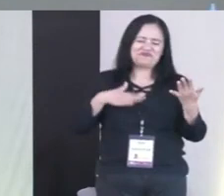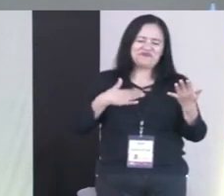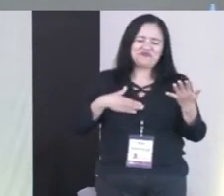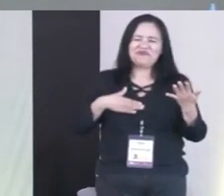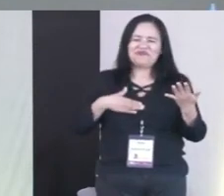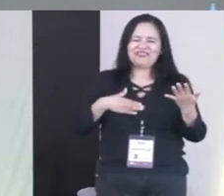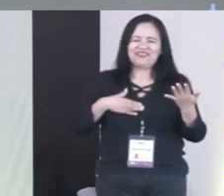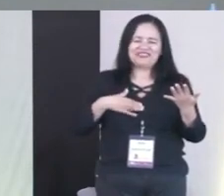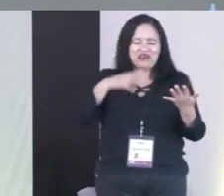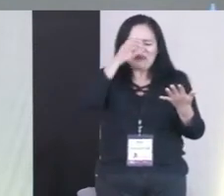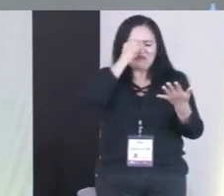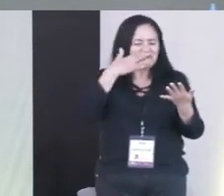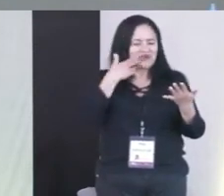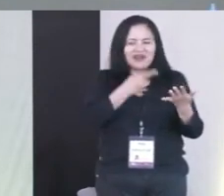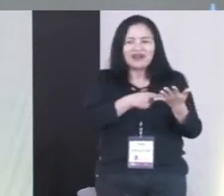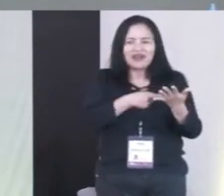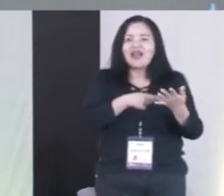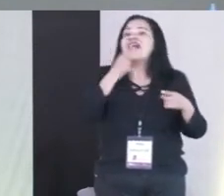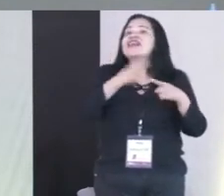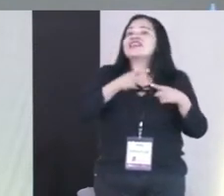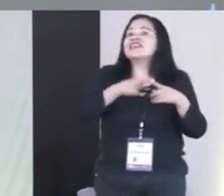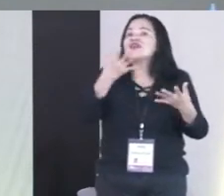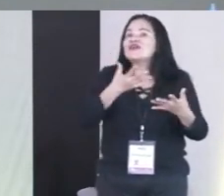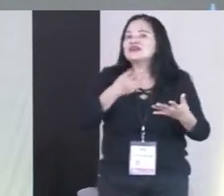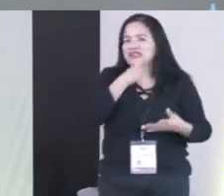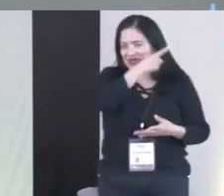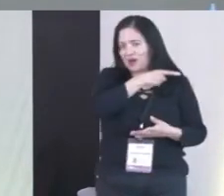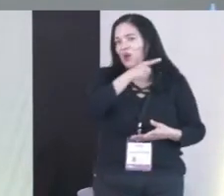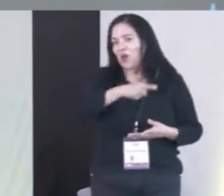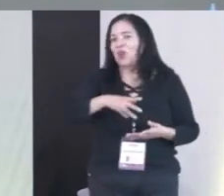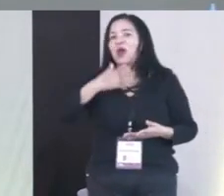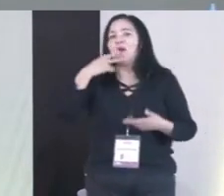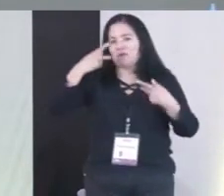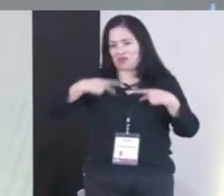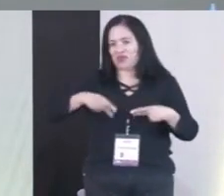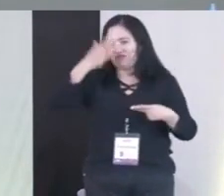esto hay que decirlo, solo lo logra alguien que tiene una muy buena mano.